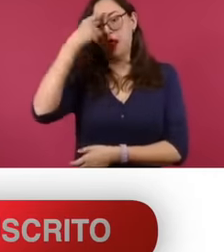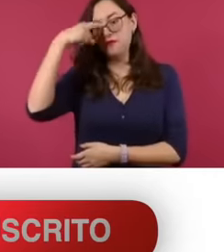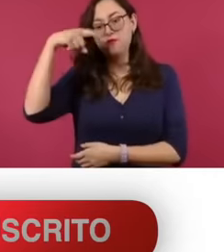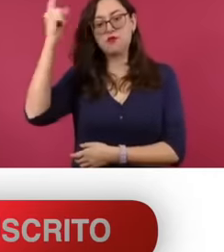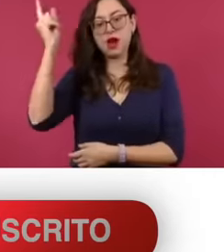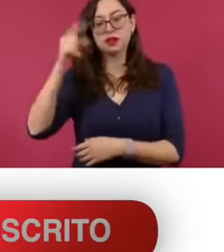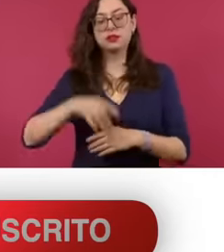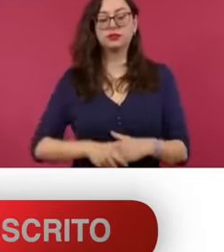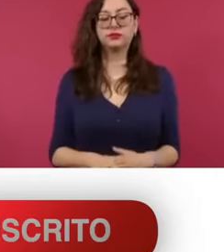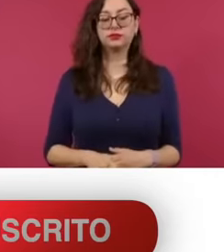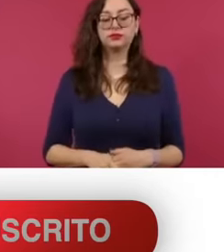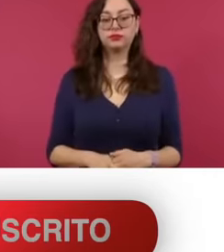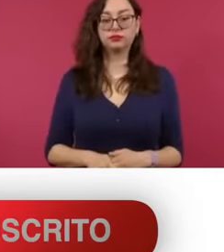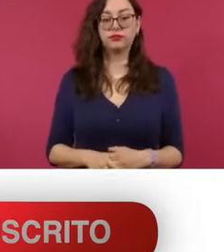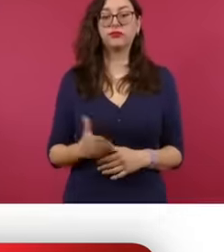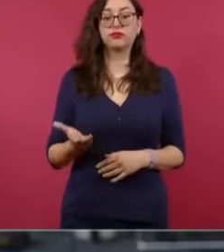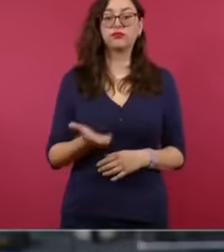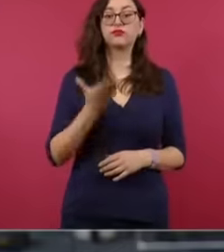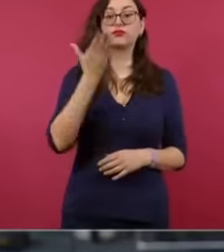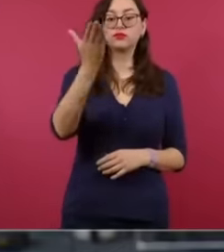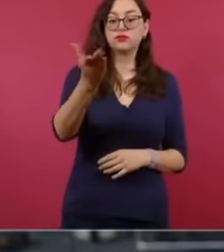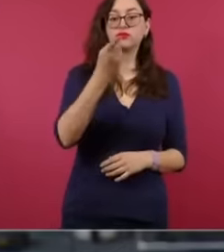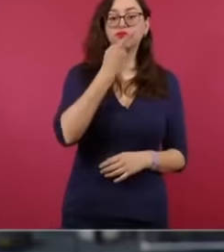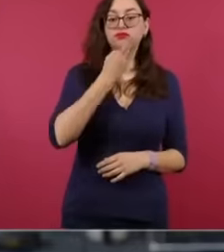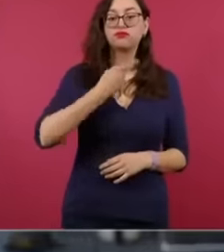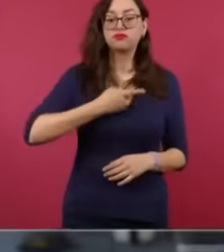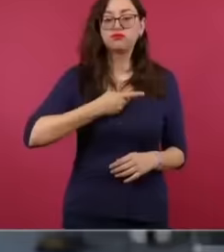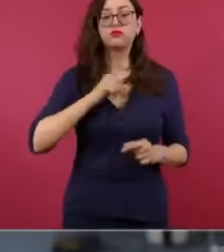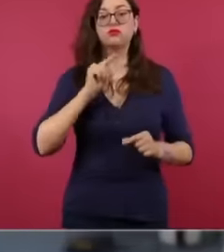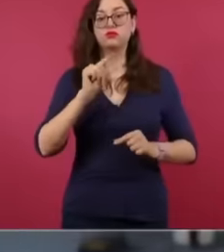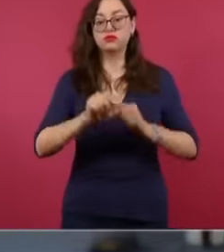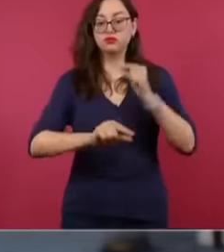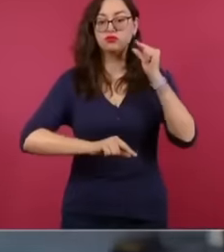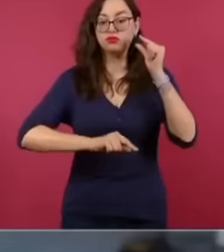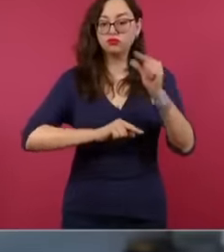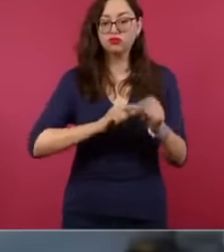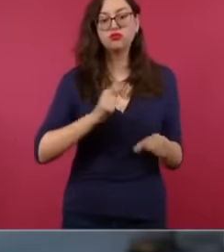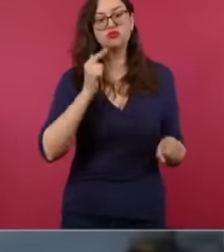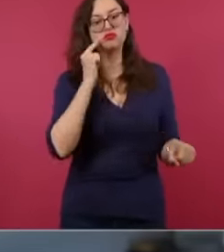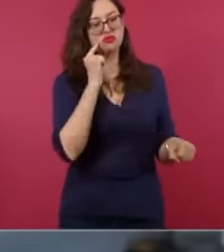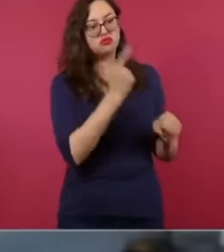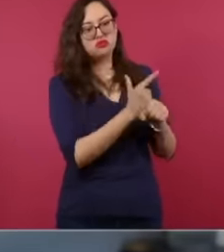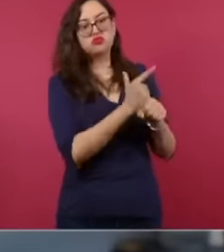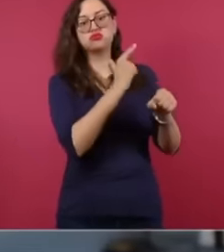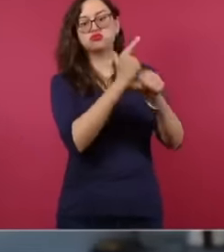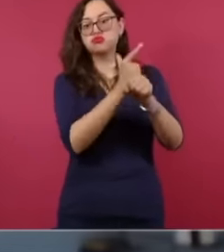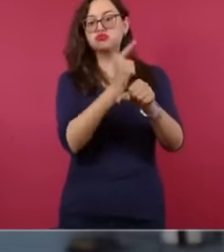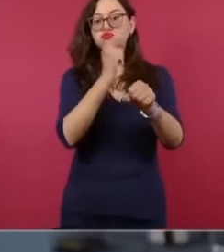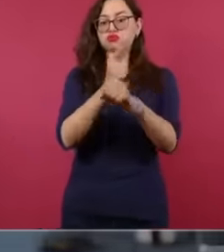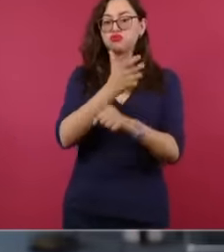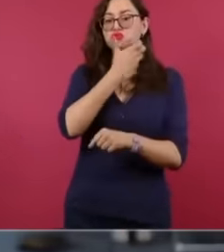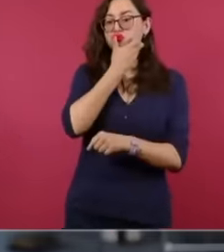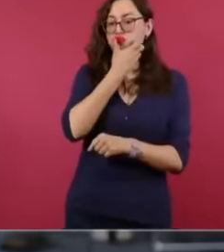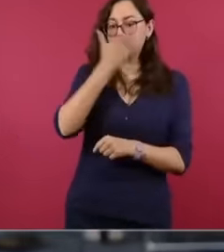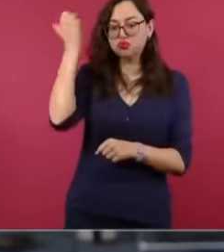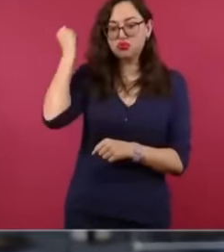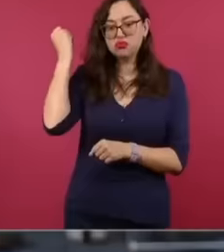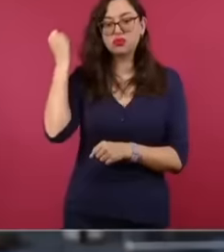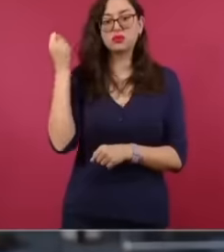dice también que poco a poco se van quitando las máscaras, que van enseñando el cobre, que los panistas